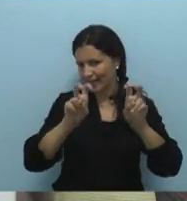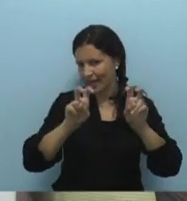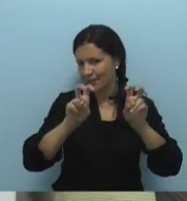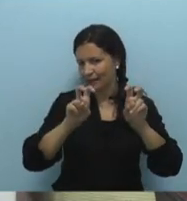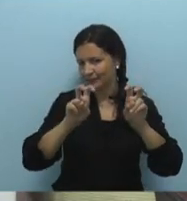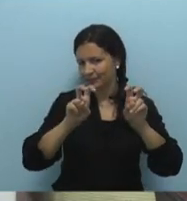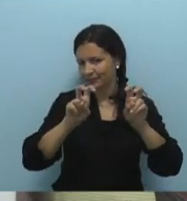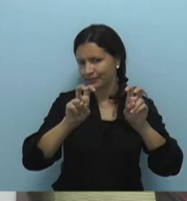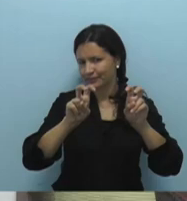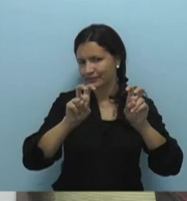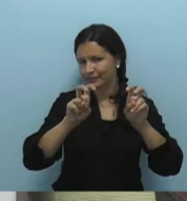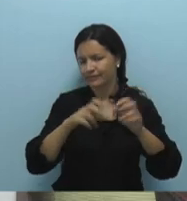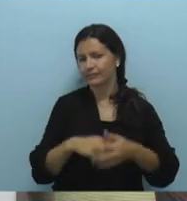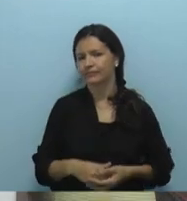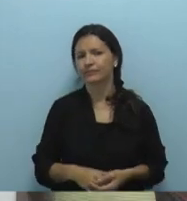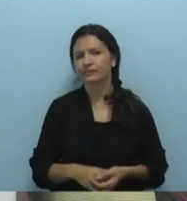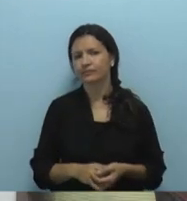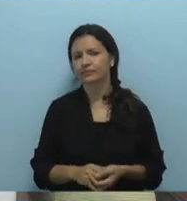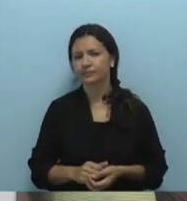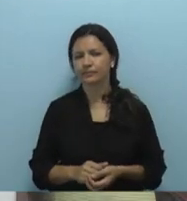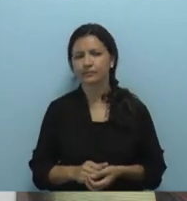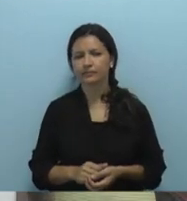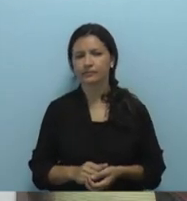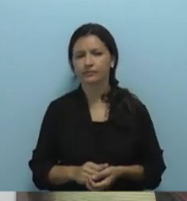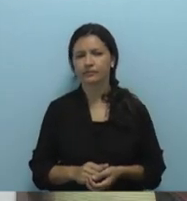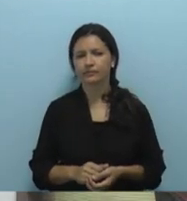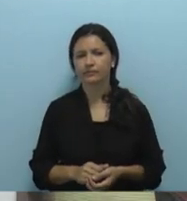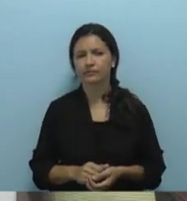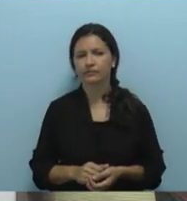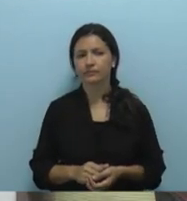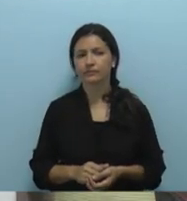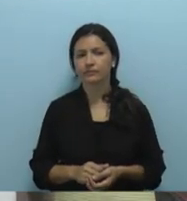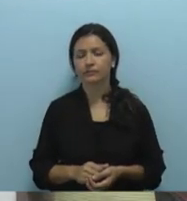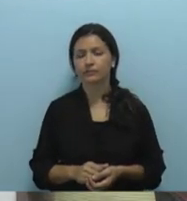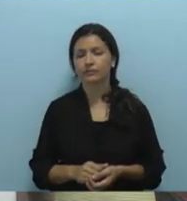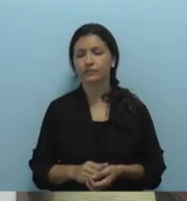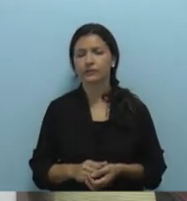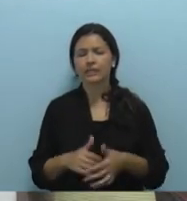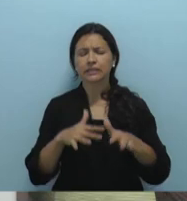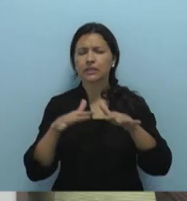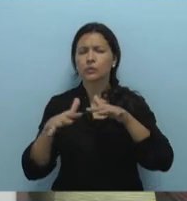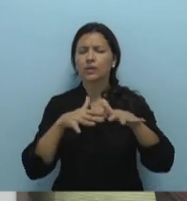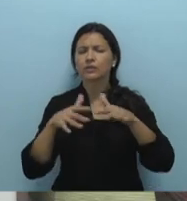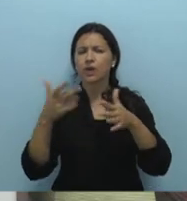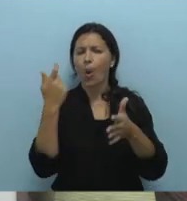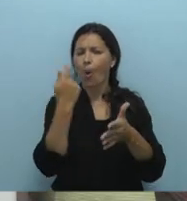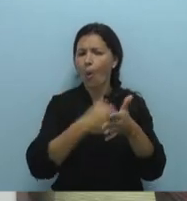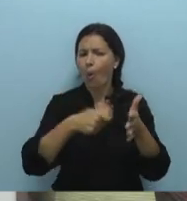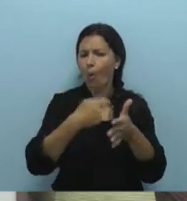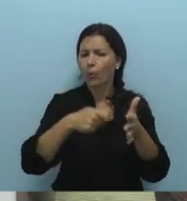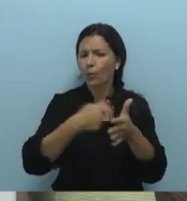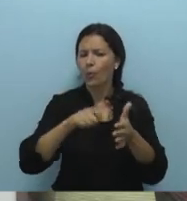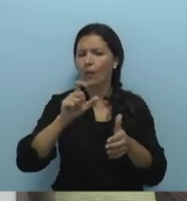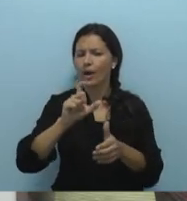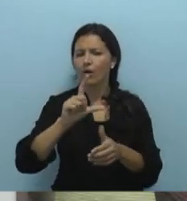hacer una referencia con lo que está pasando con la causa de juego clandestino y concretamente